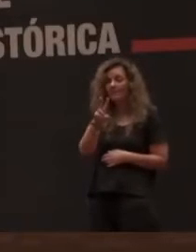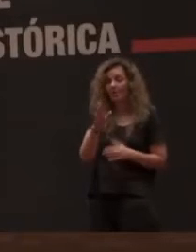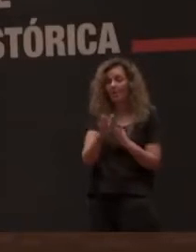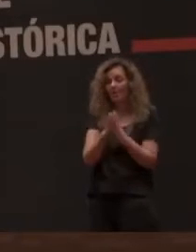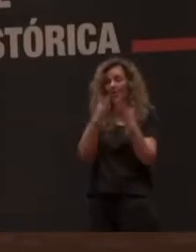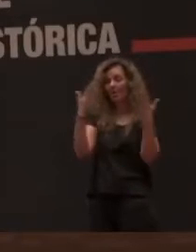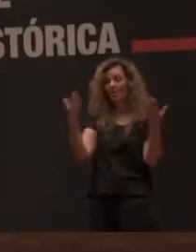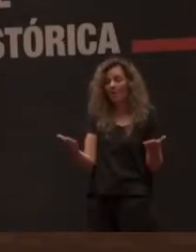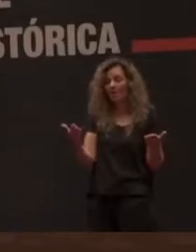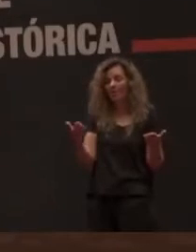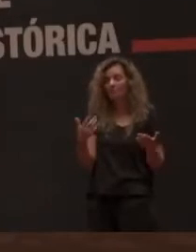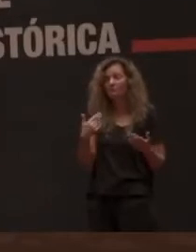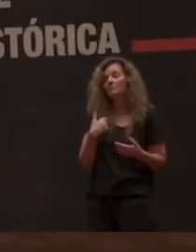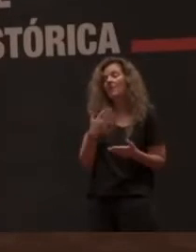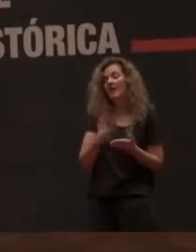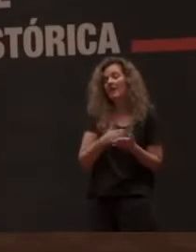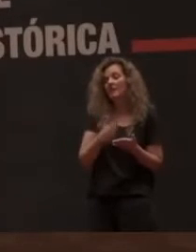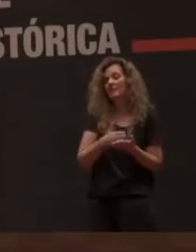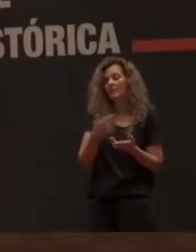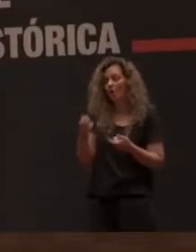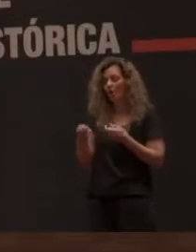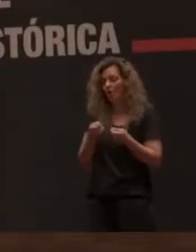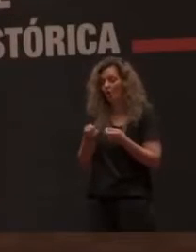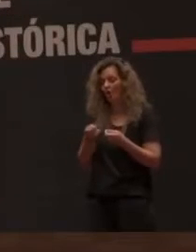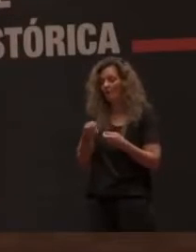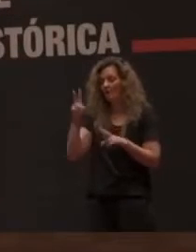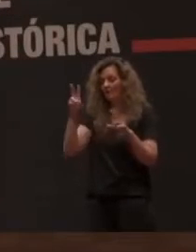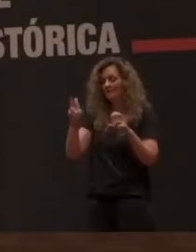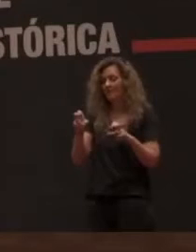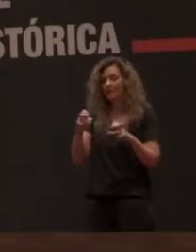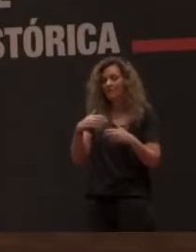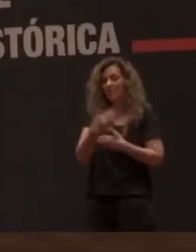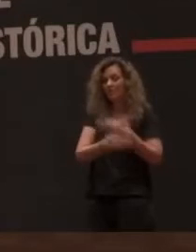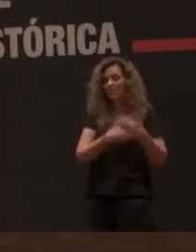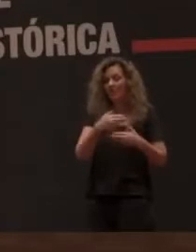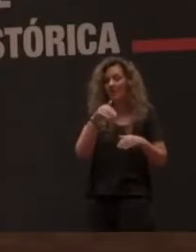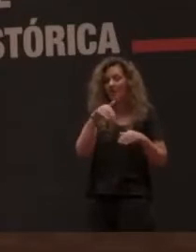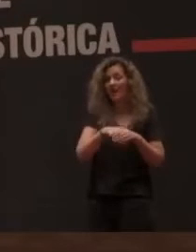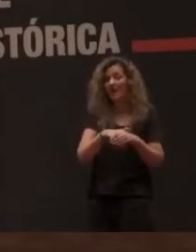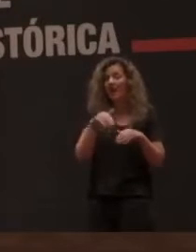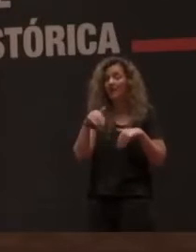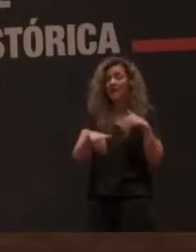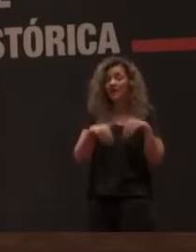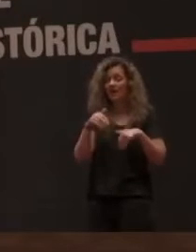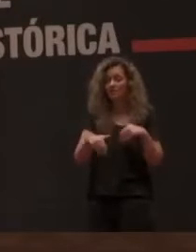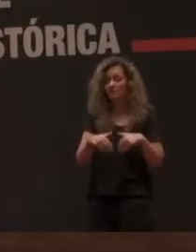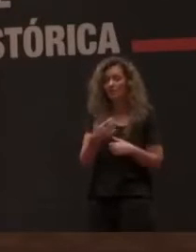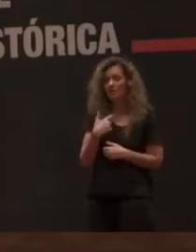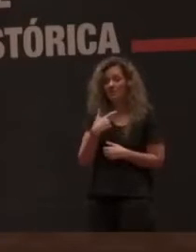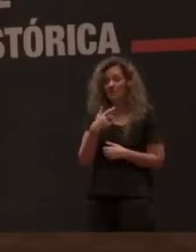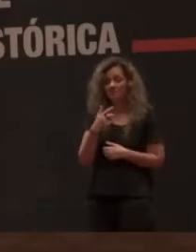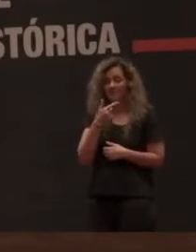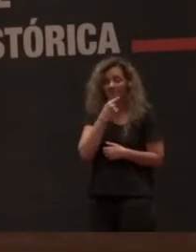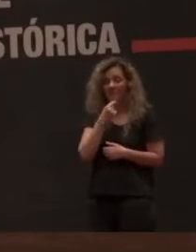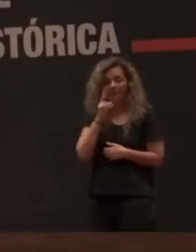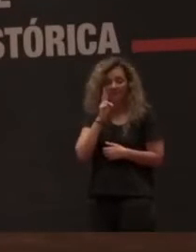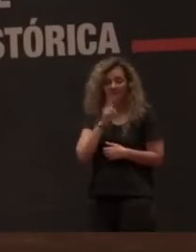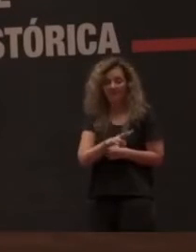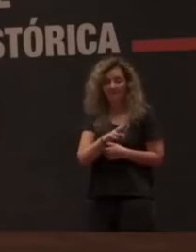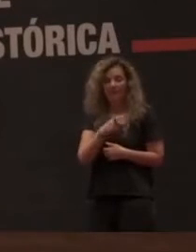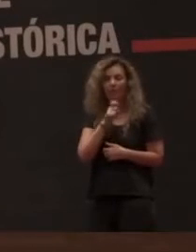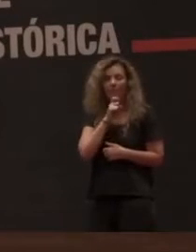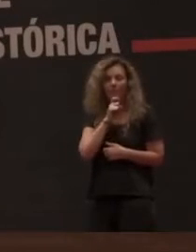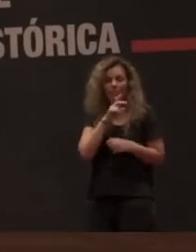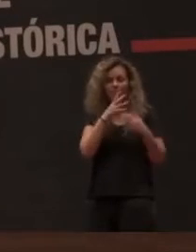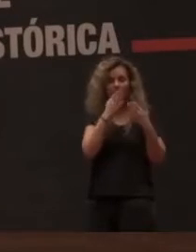de un libro que coordinó Jorge Esteban sobre el proceso electoral, vemos muy claramente cómo llevan estos